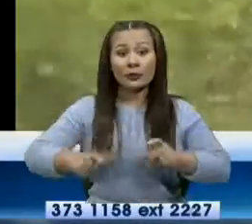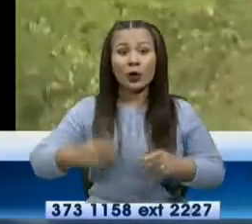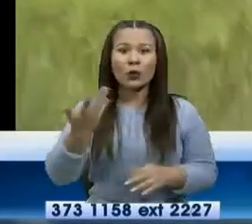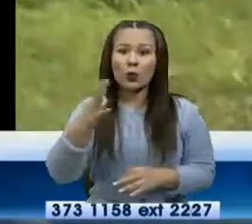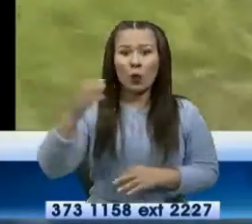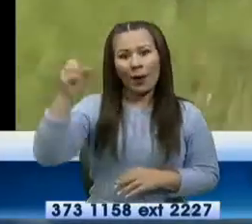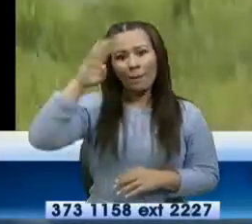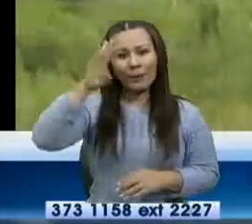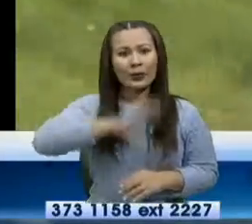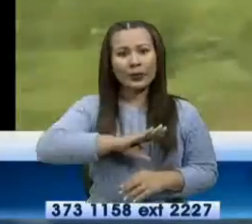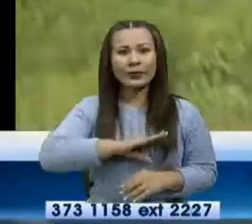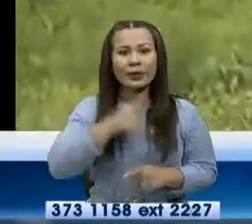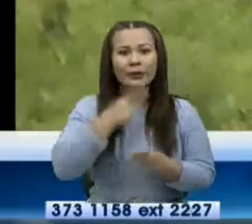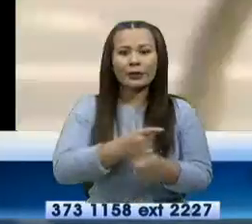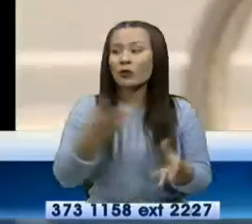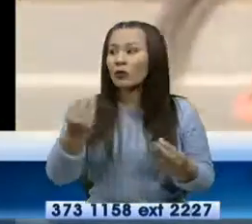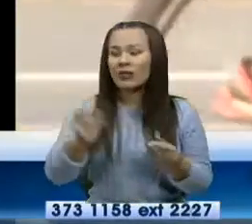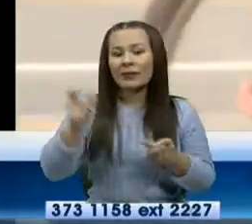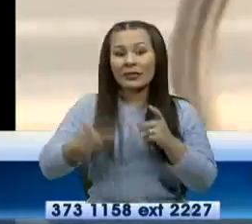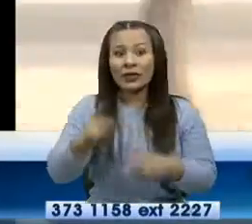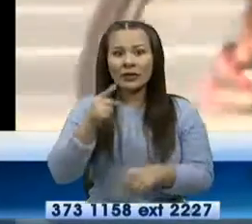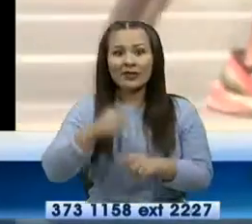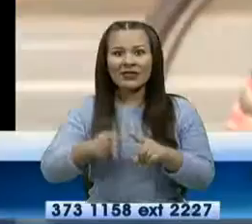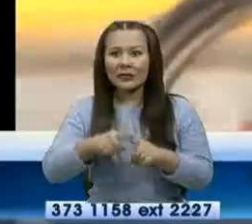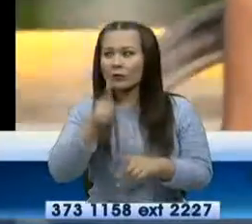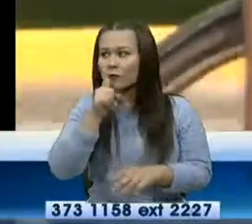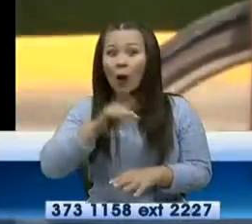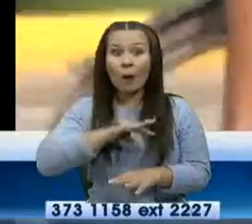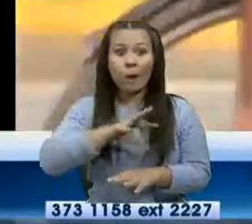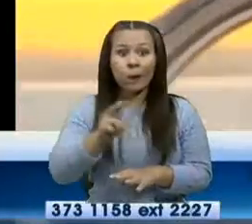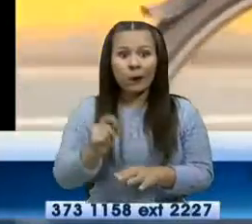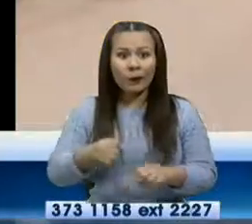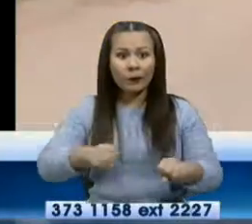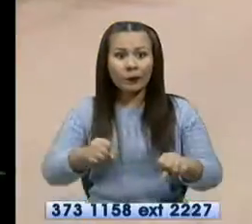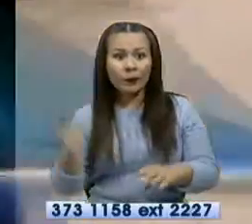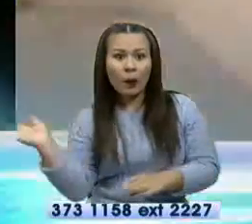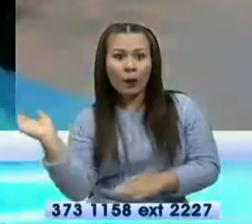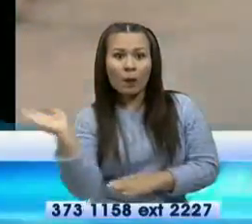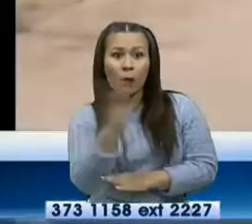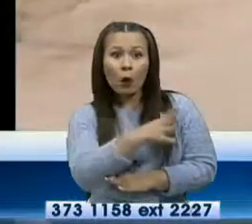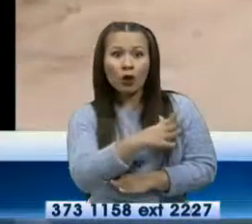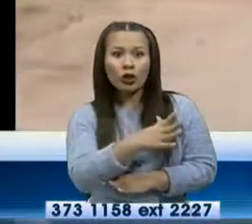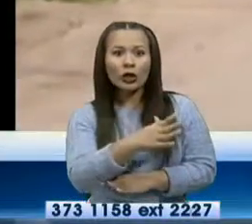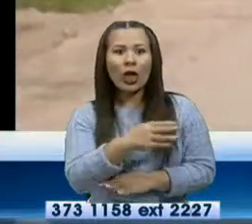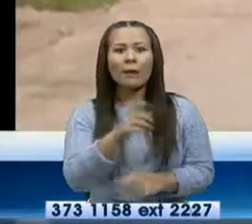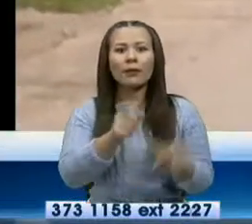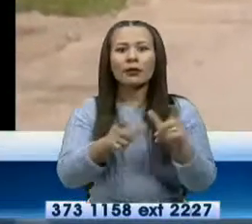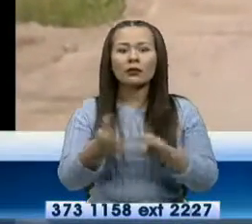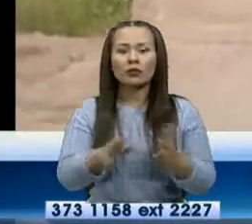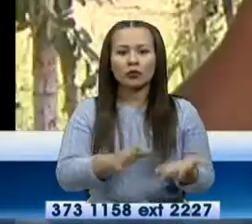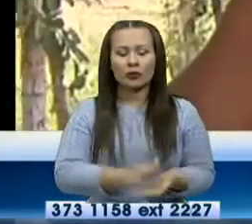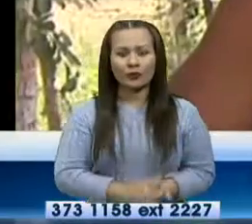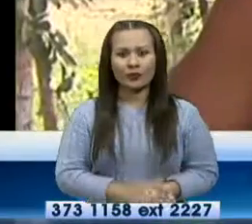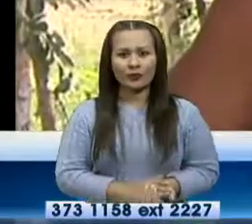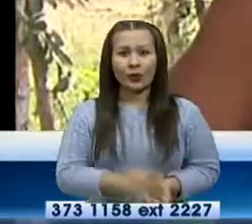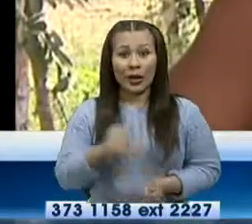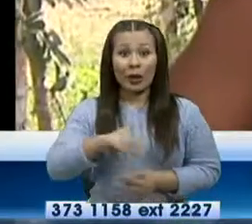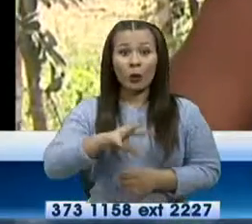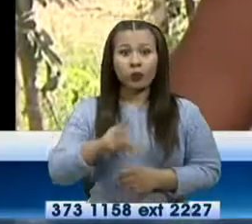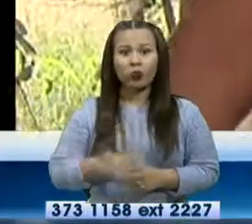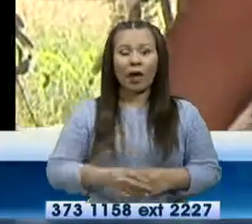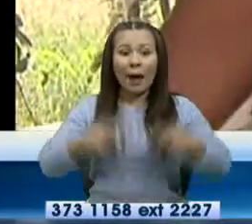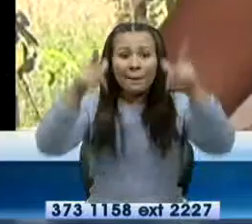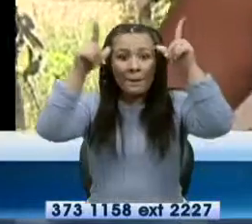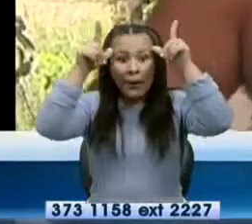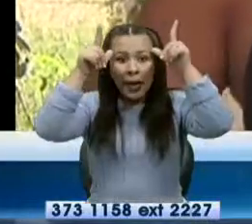de policías, vienen extraños a cometer robos o desaparecer evidencia. ¿Qué robos normalmente se presentan?